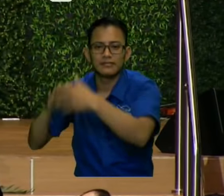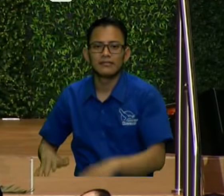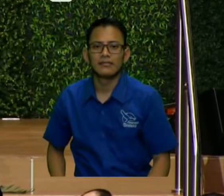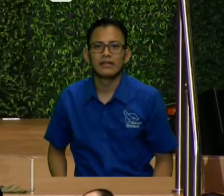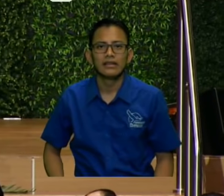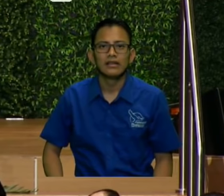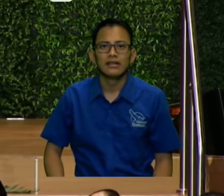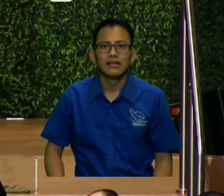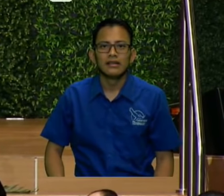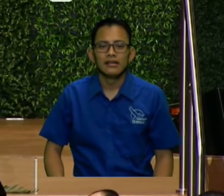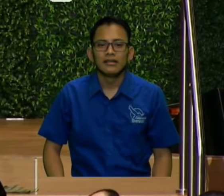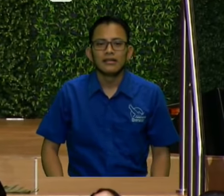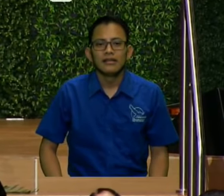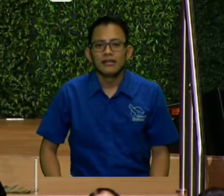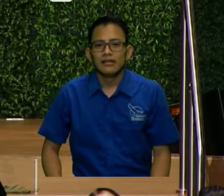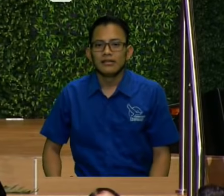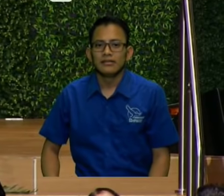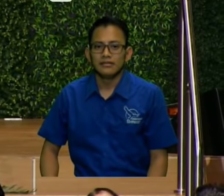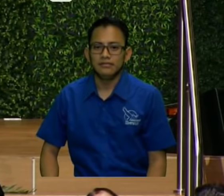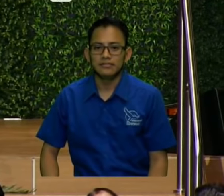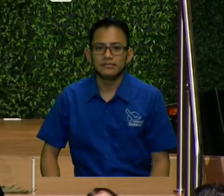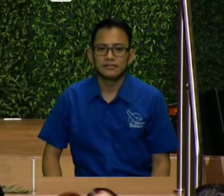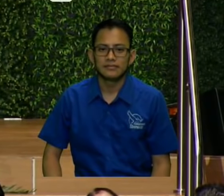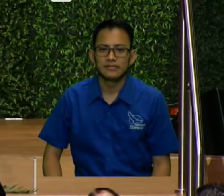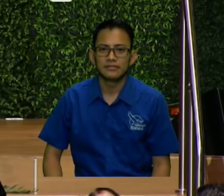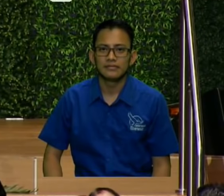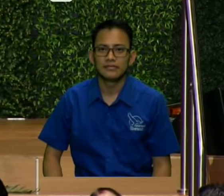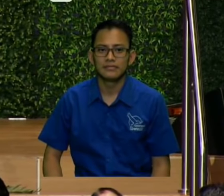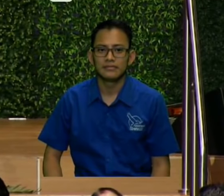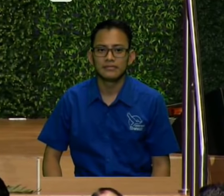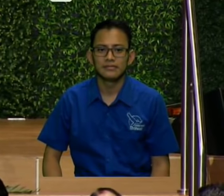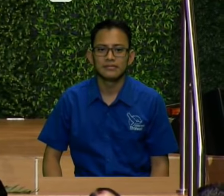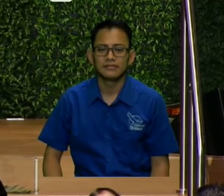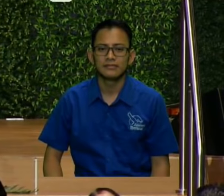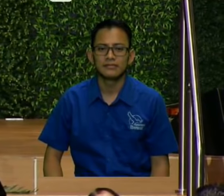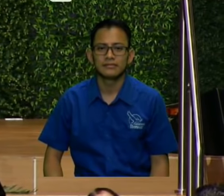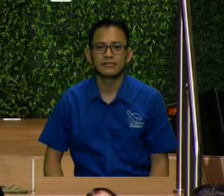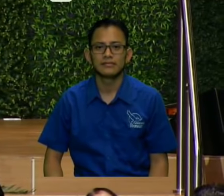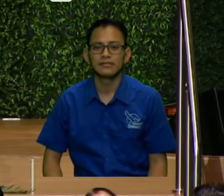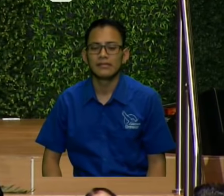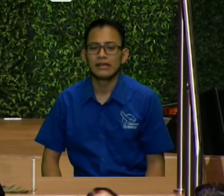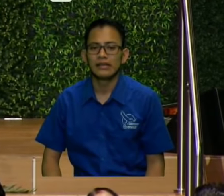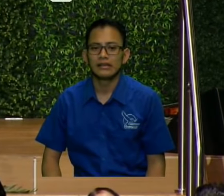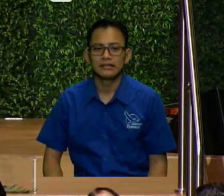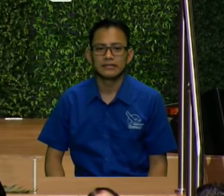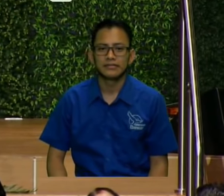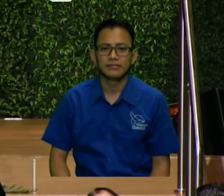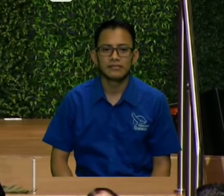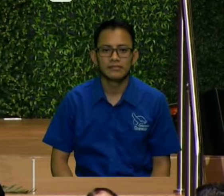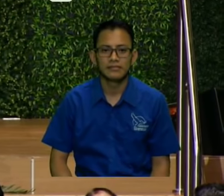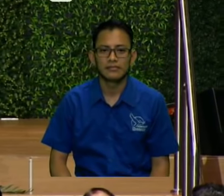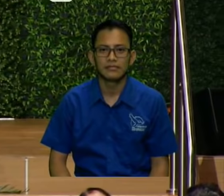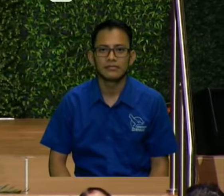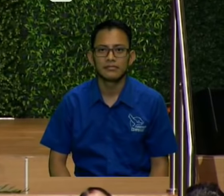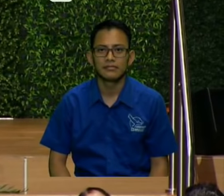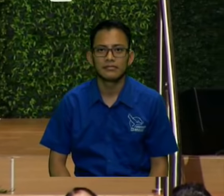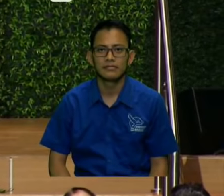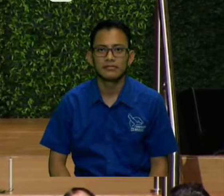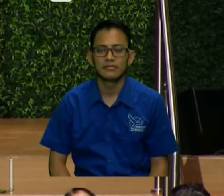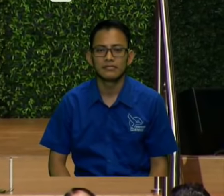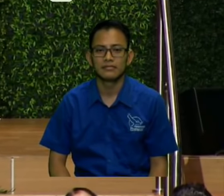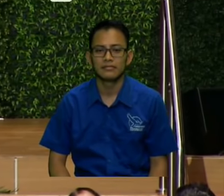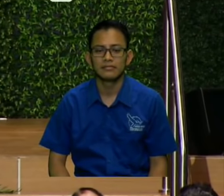Ayúdenme. Siempre los que me piden dinero para comprar esos aparatos, me dicen, con esto no va a tener problema. Y veo